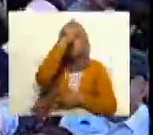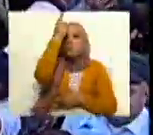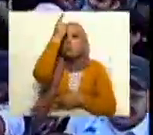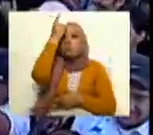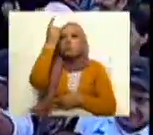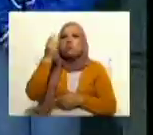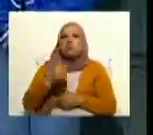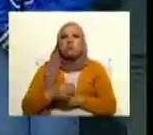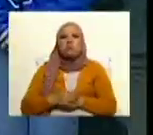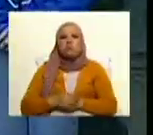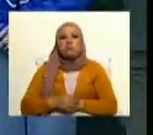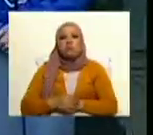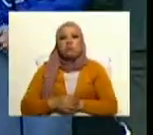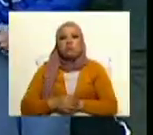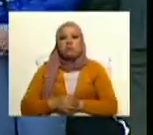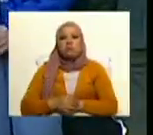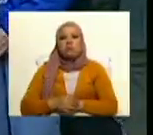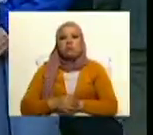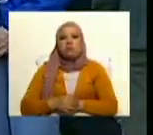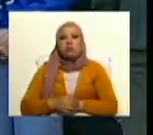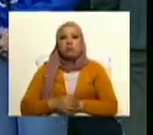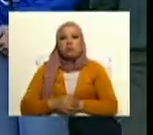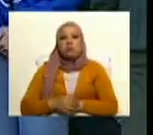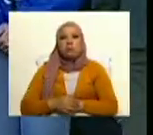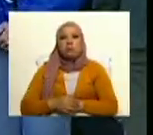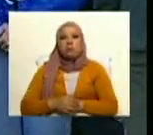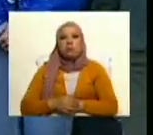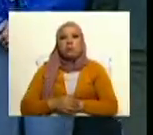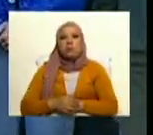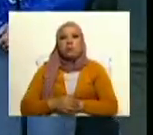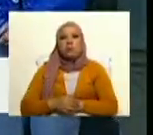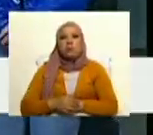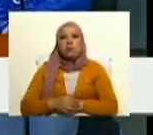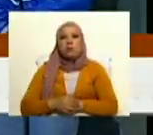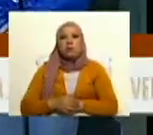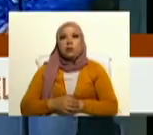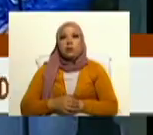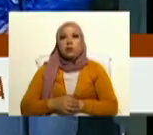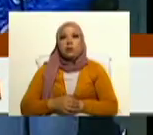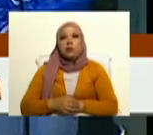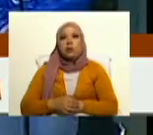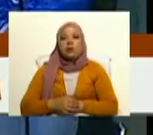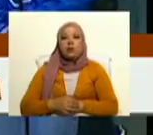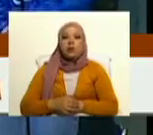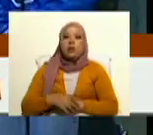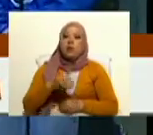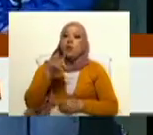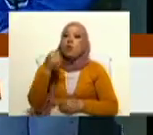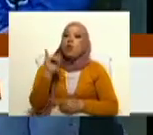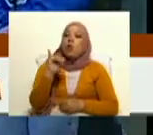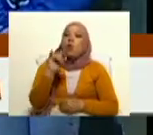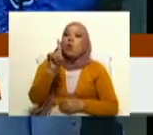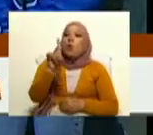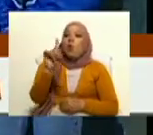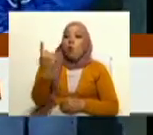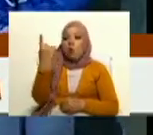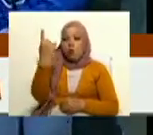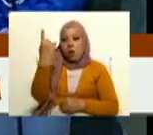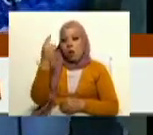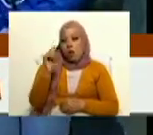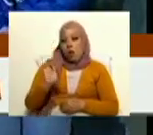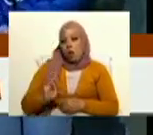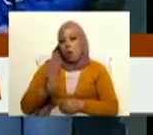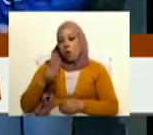vale, pero ustedes no quieren perder una. No quieren. Vamos a una oportunidad, pues. Una sola oportunidad, pues.